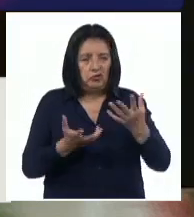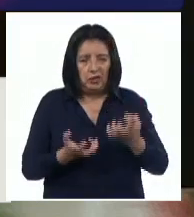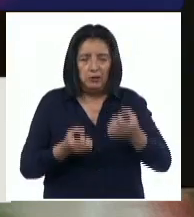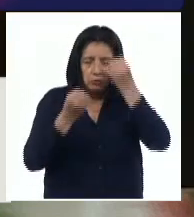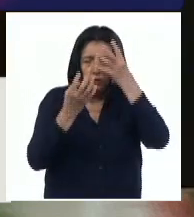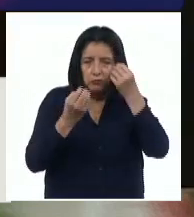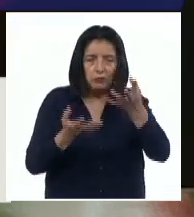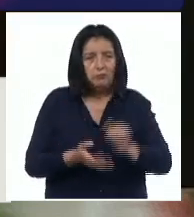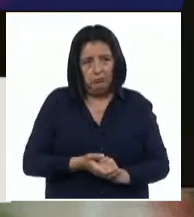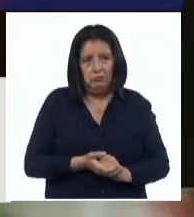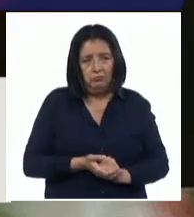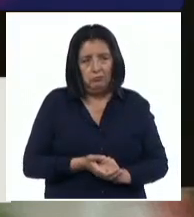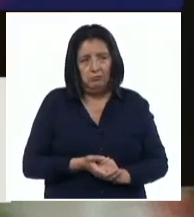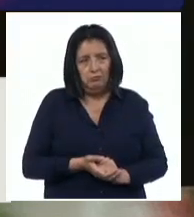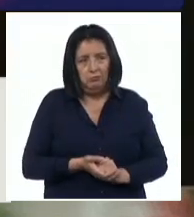tener información